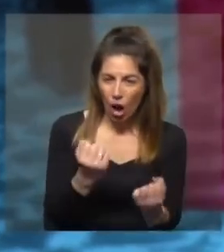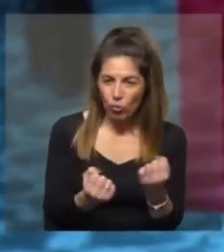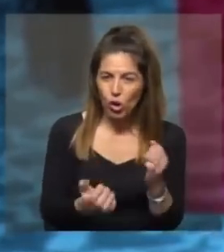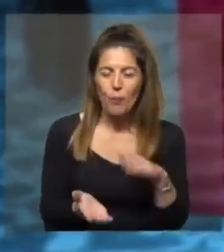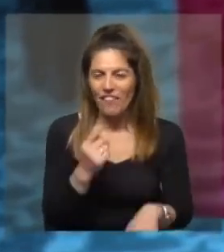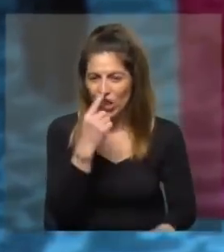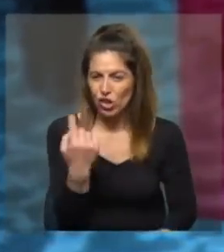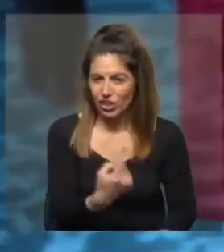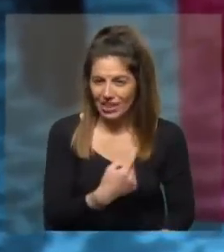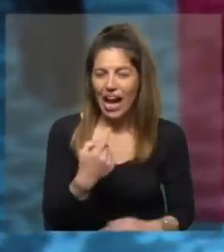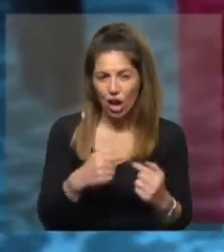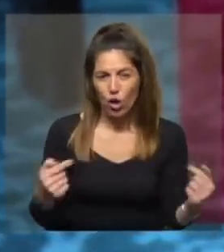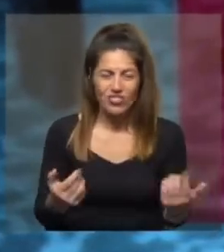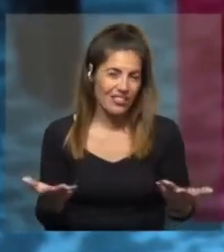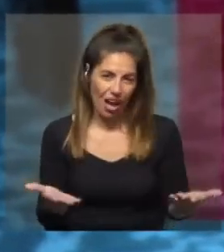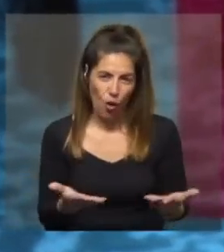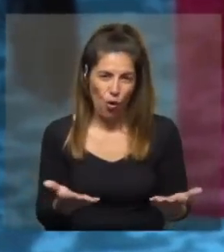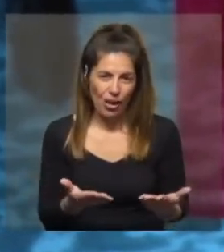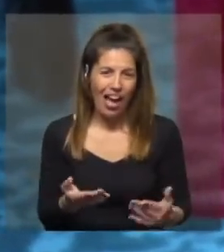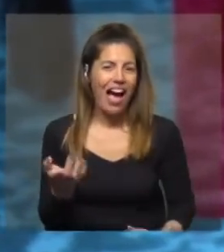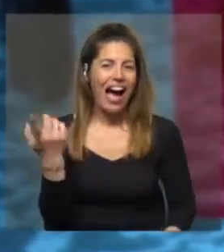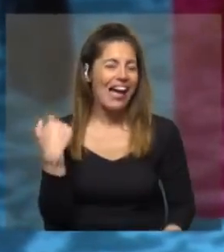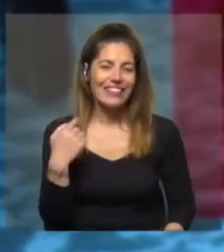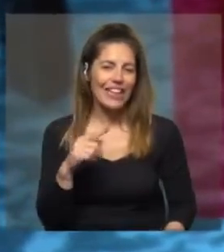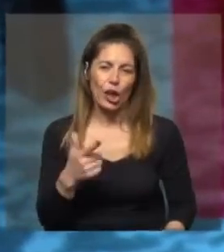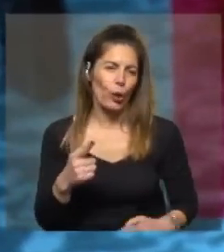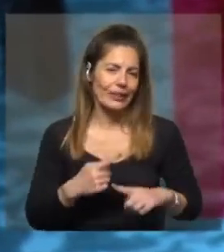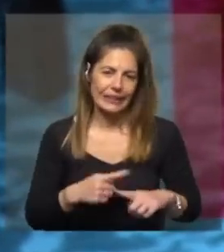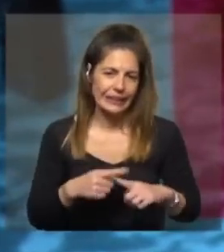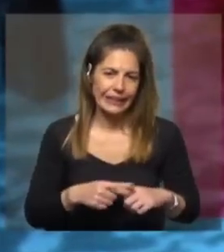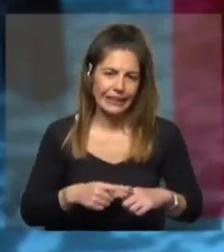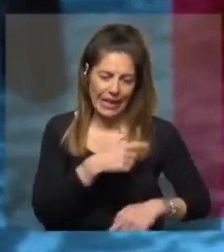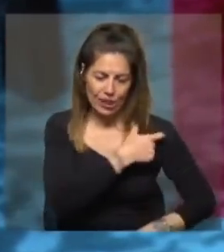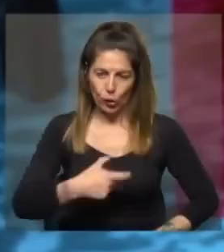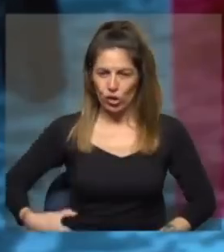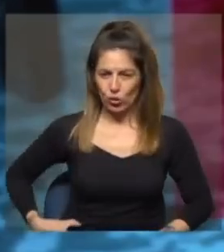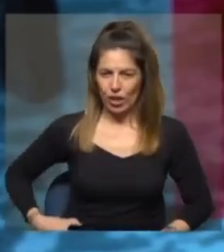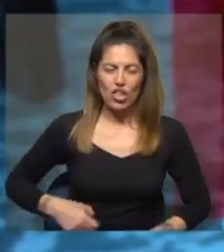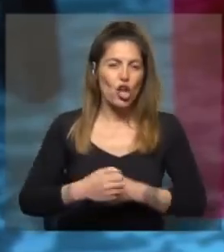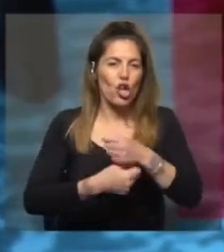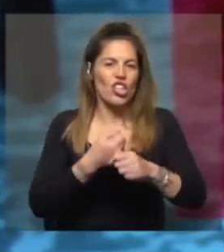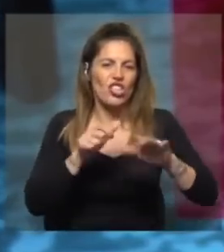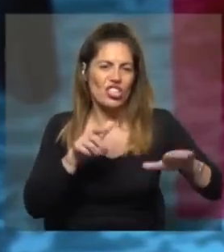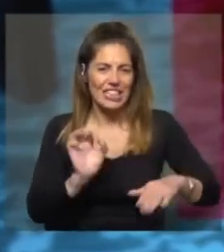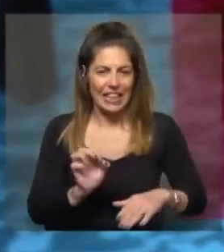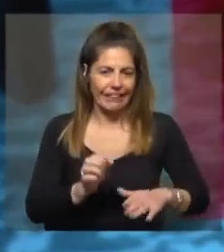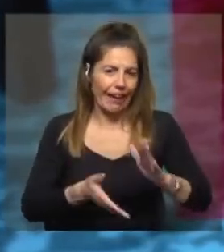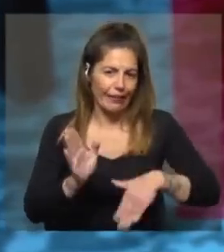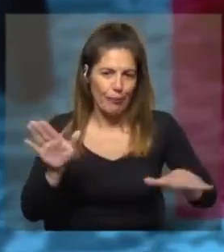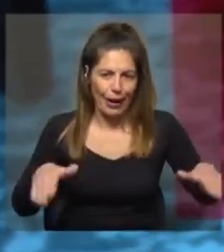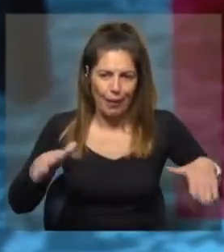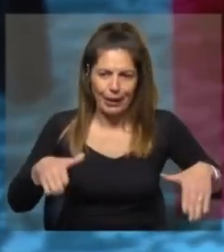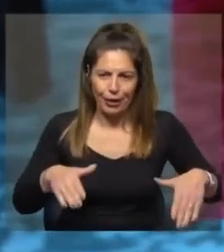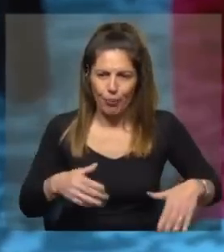velocidad hay otras cosas no existía el cinturón de seguridad Yo soy de los años 70 y vamos a la paloma sueltos todo